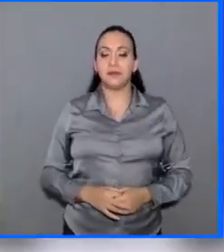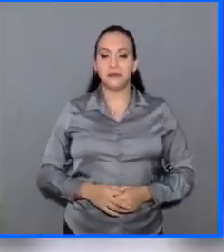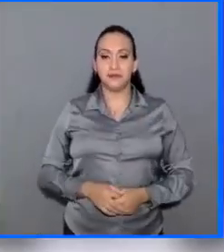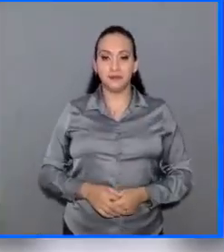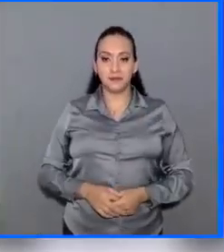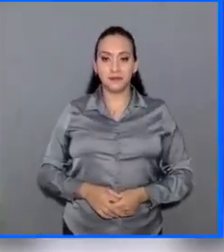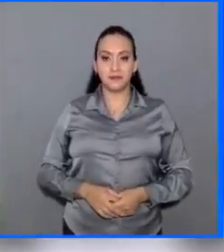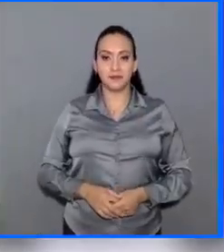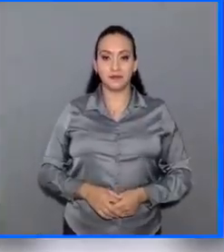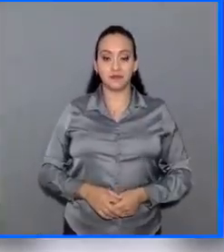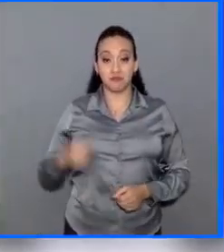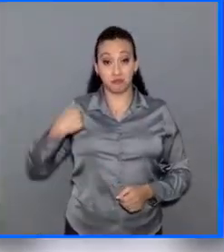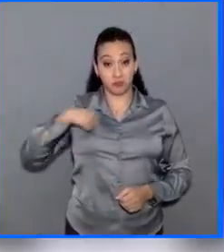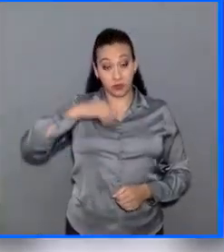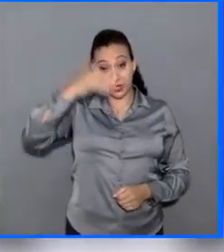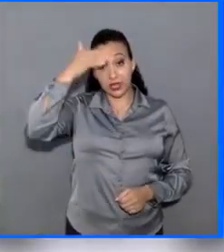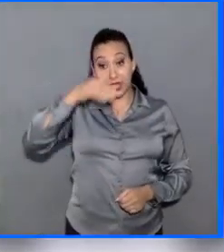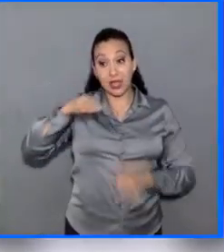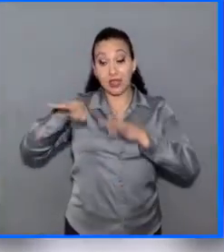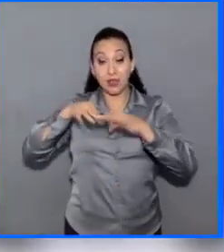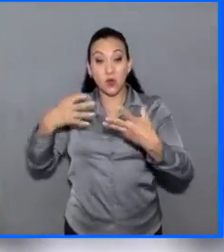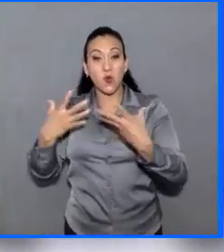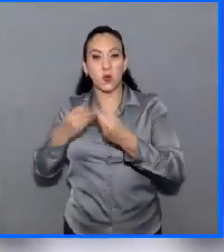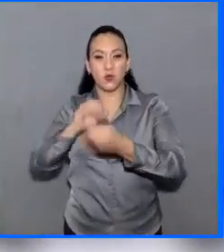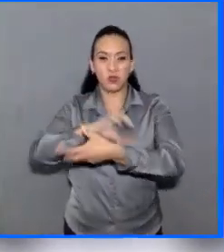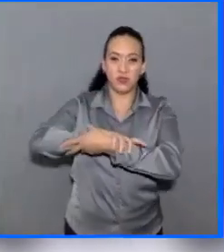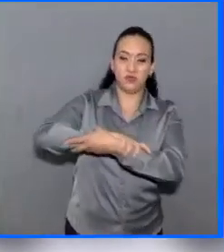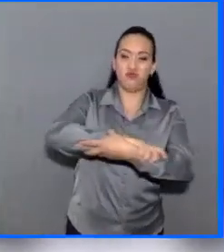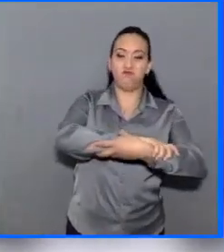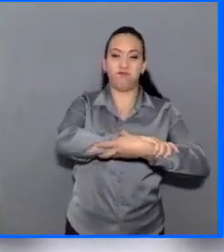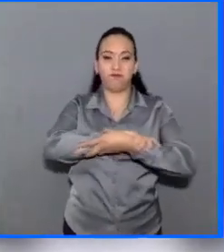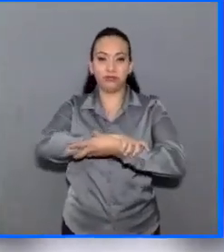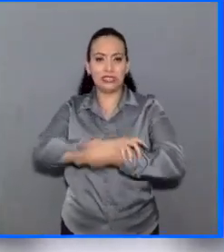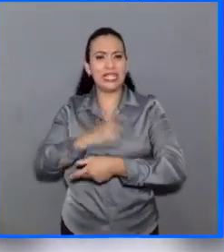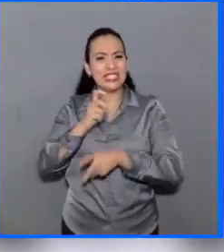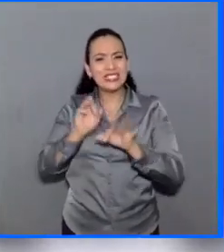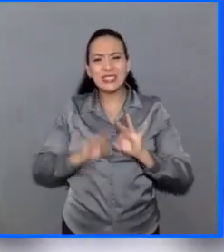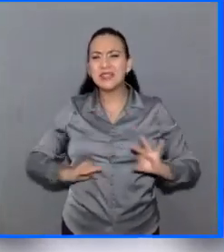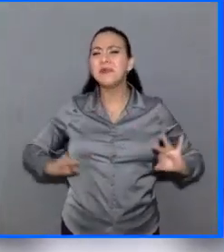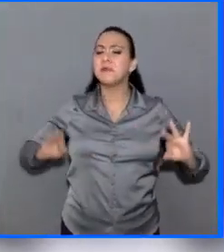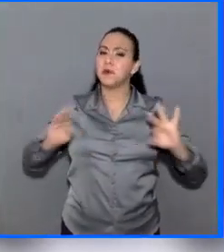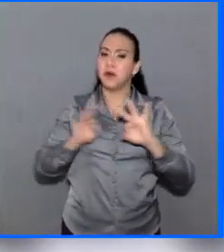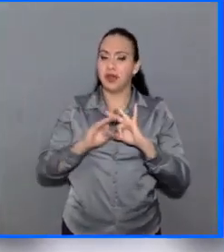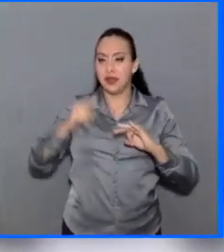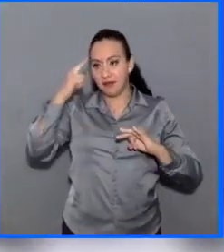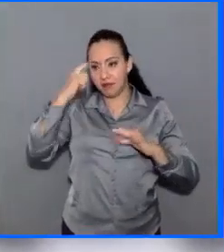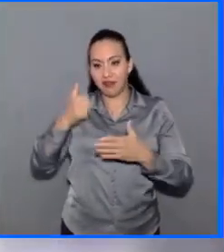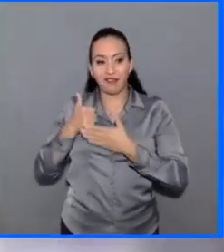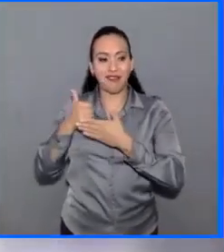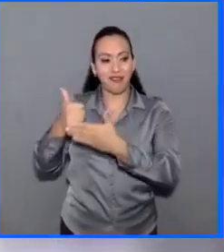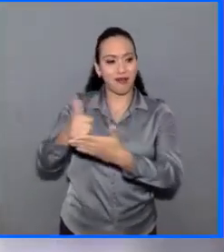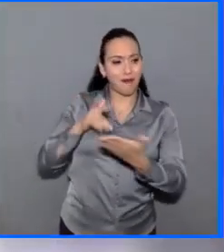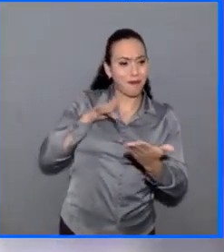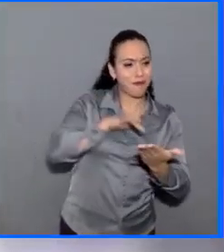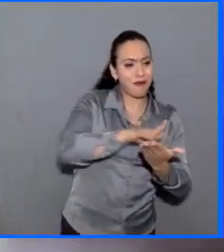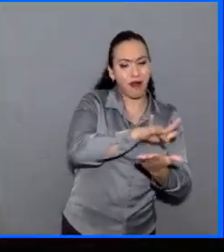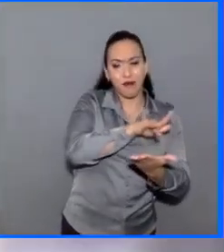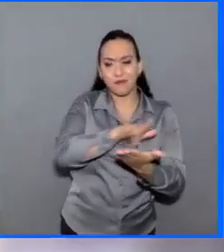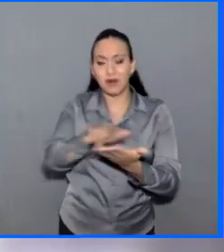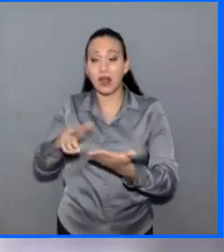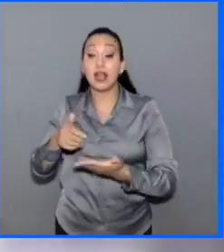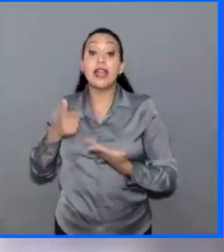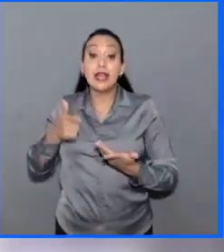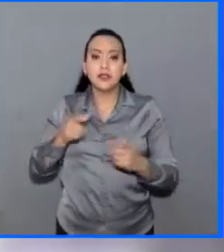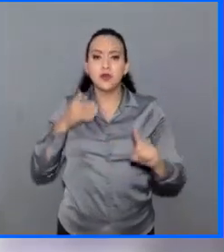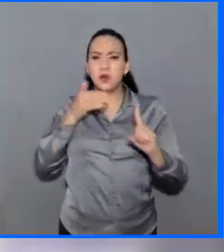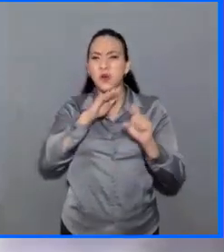Sabemos que la cooperación judicial es esencial para consolidar el Estado de Derecho, garantizar los derechos humanos y fortalecer